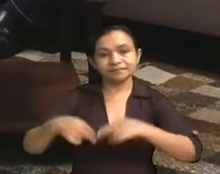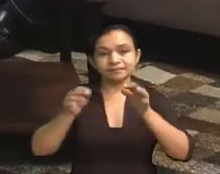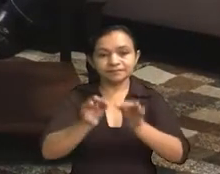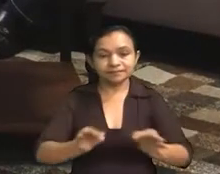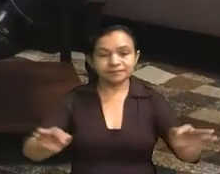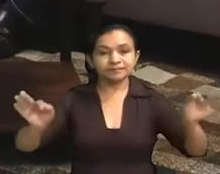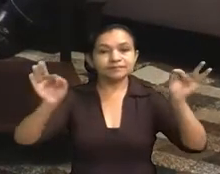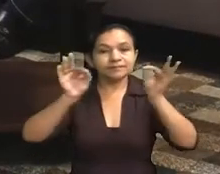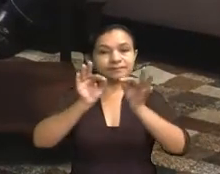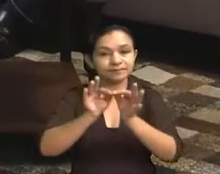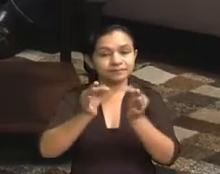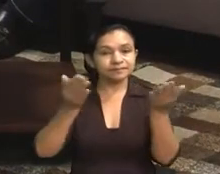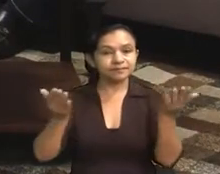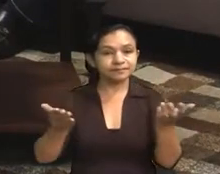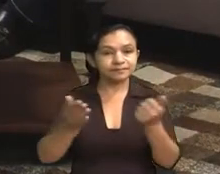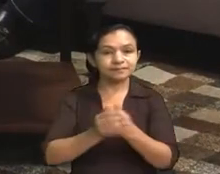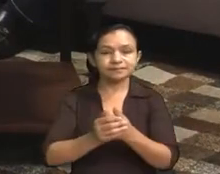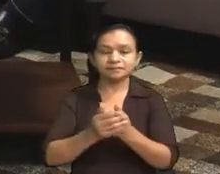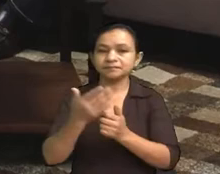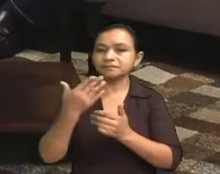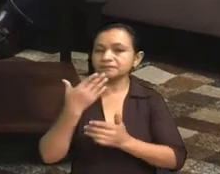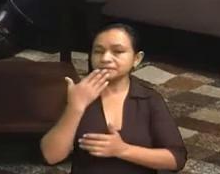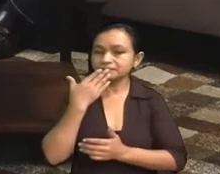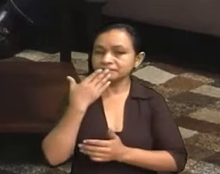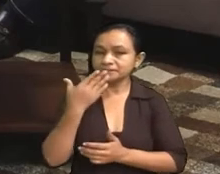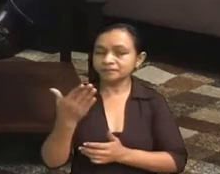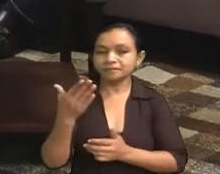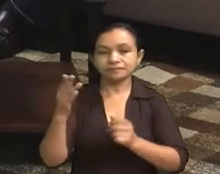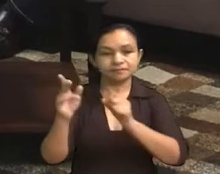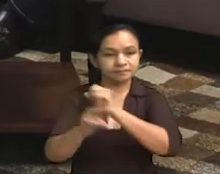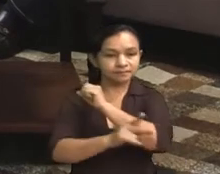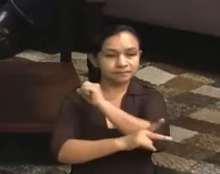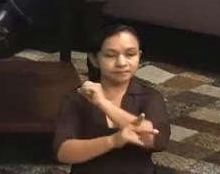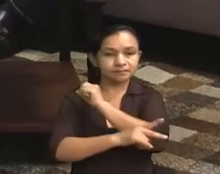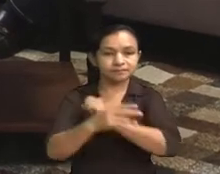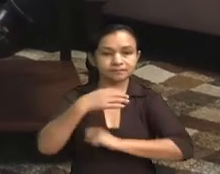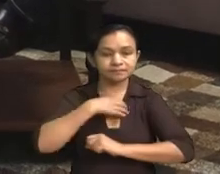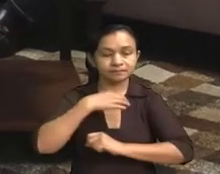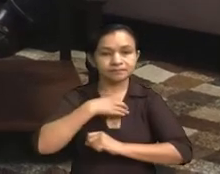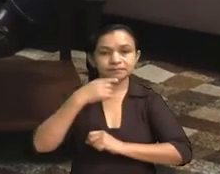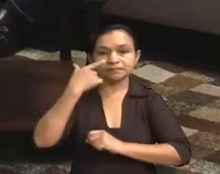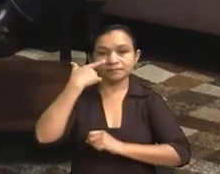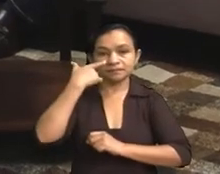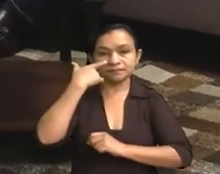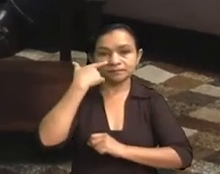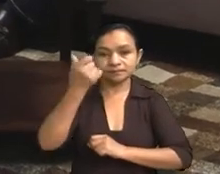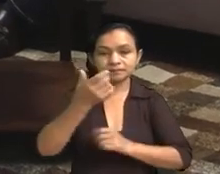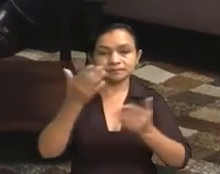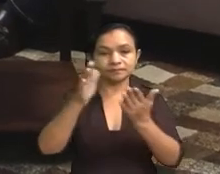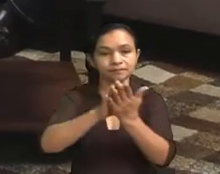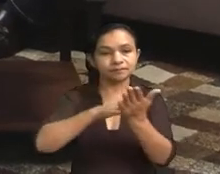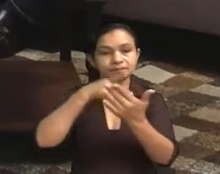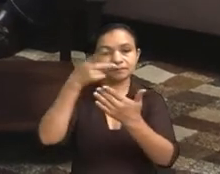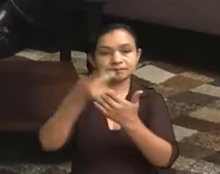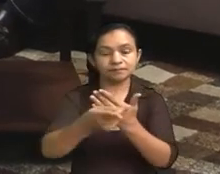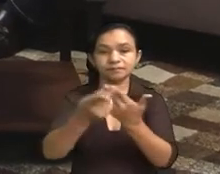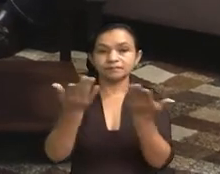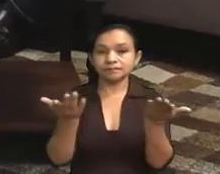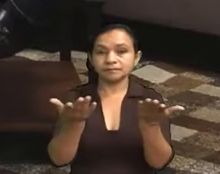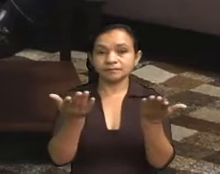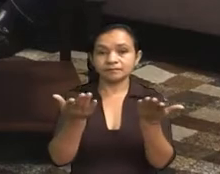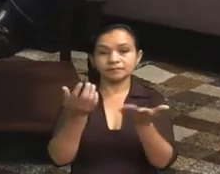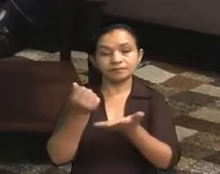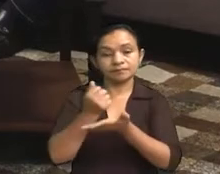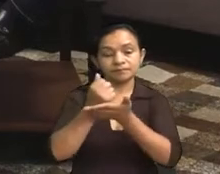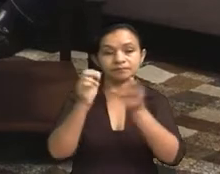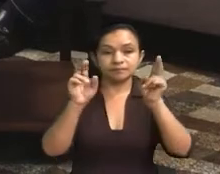el proceso sano de una nación. Conocer un poquito lo que ha implicado y cómo ha potenciado el programa de inversión pública en temas de